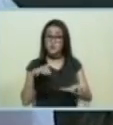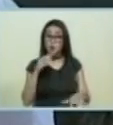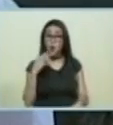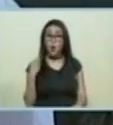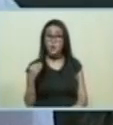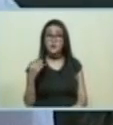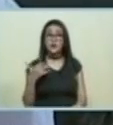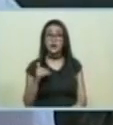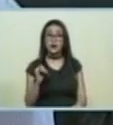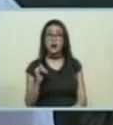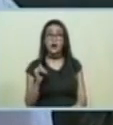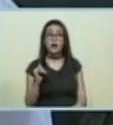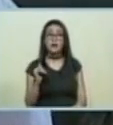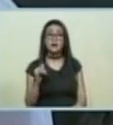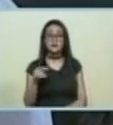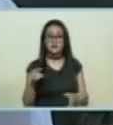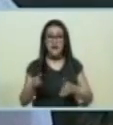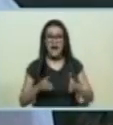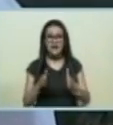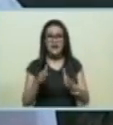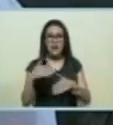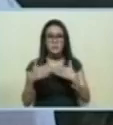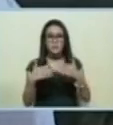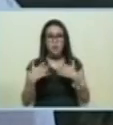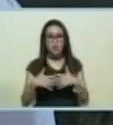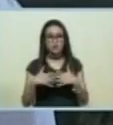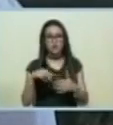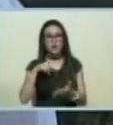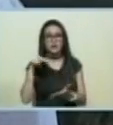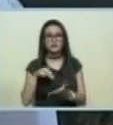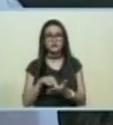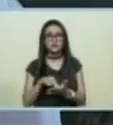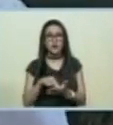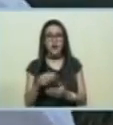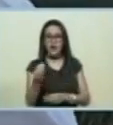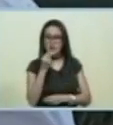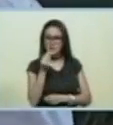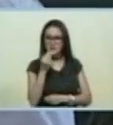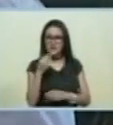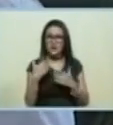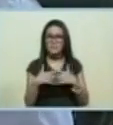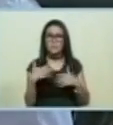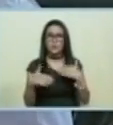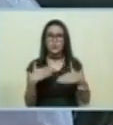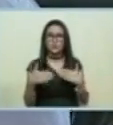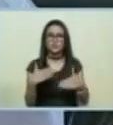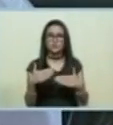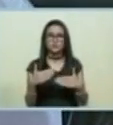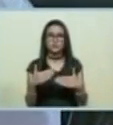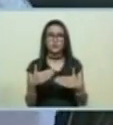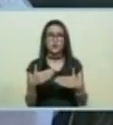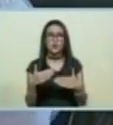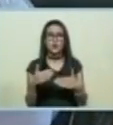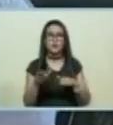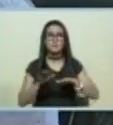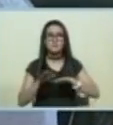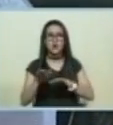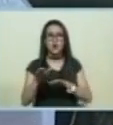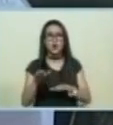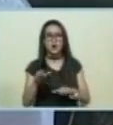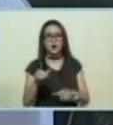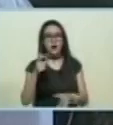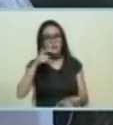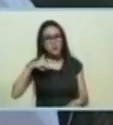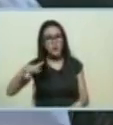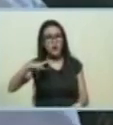jóvenes con carreras afines a la producción nacional, a la producción agroalimentaria, a la producción de bienes y servicios necesarios para